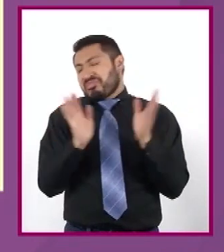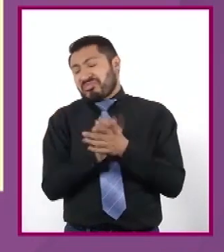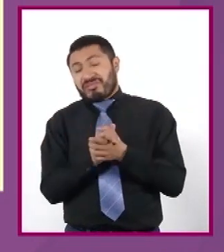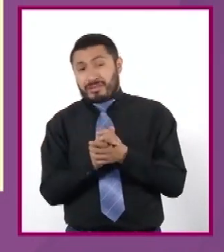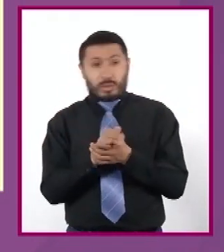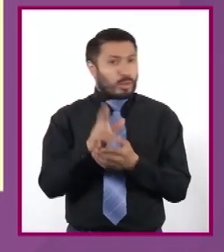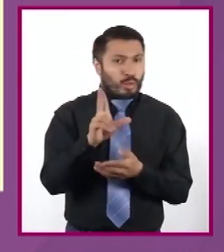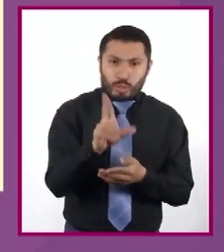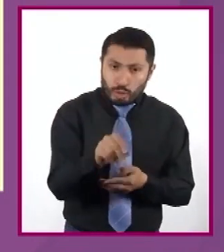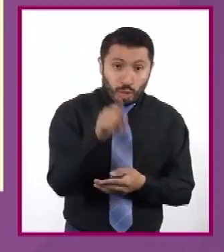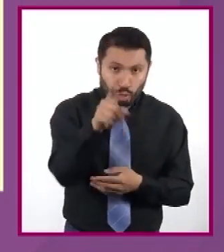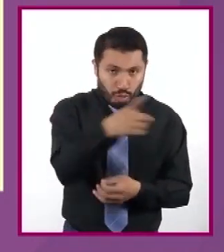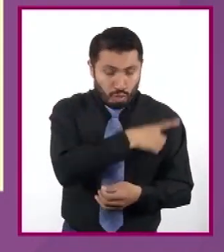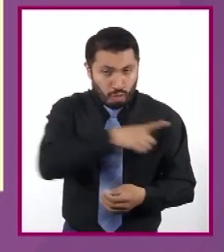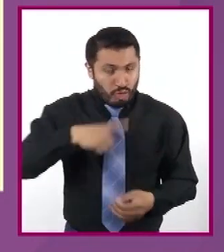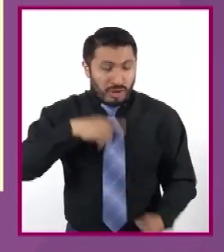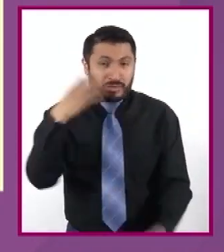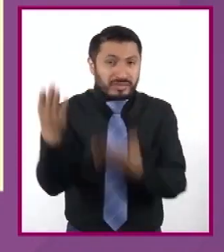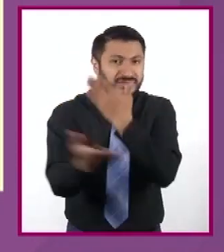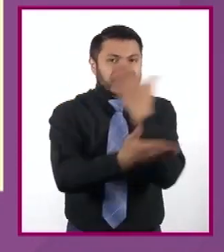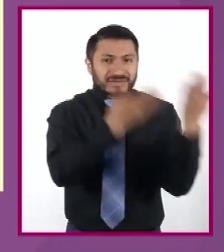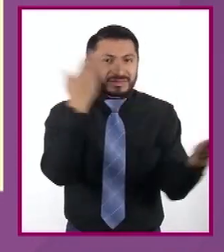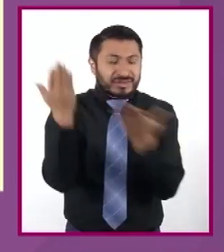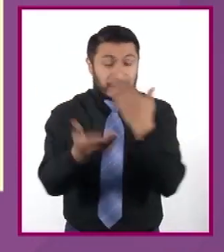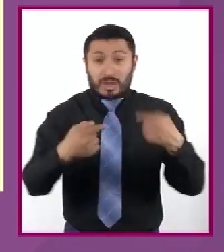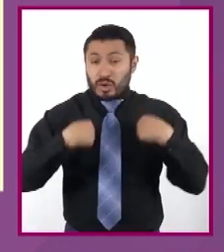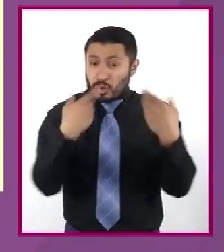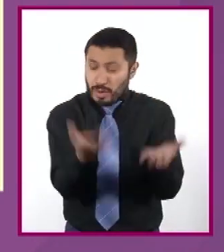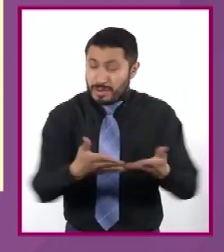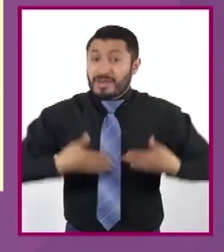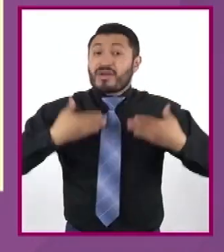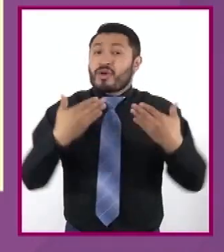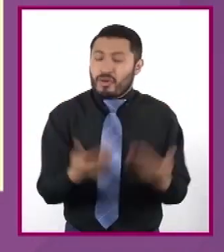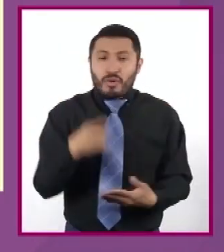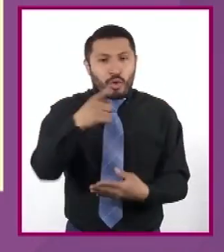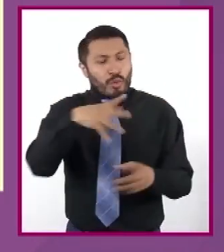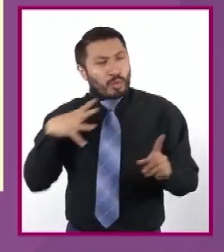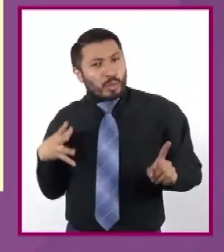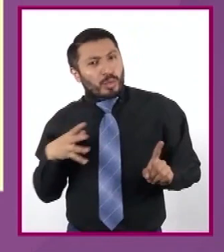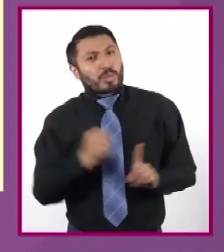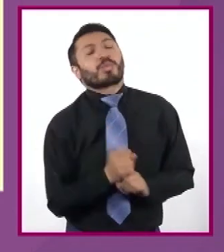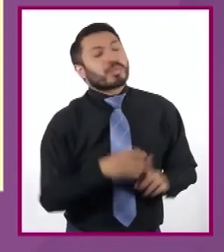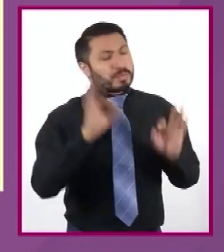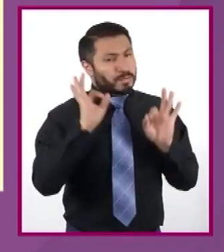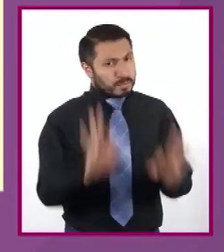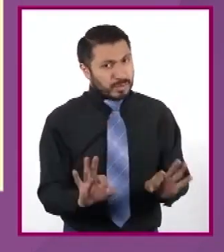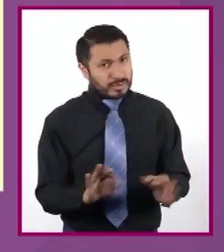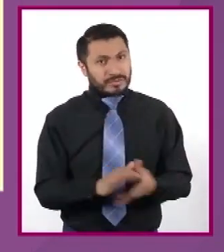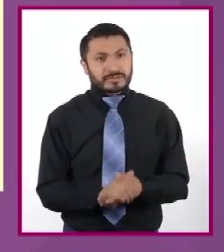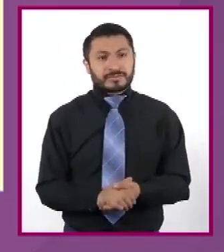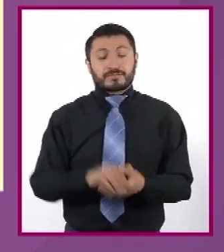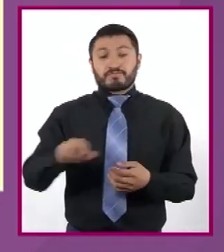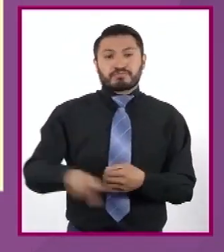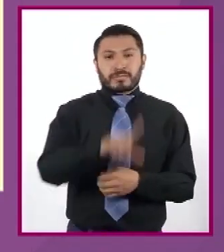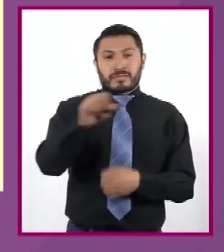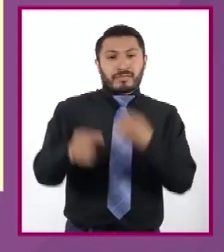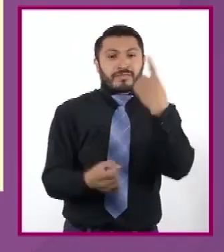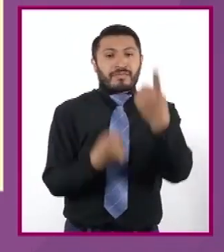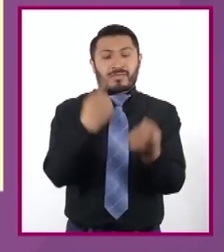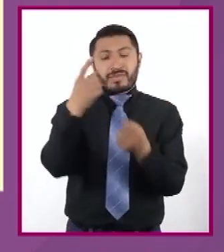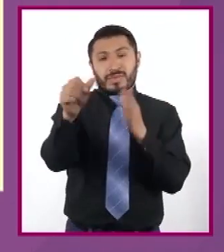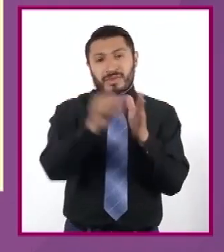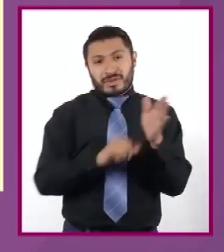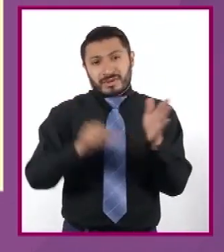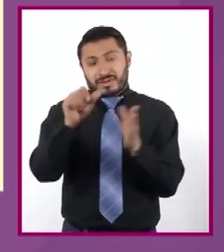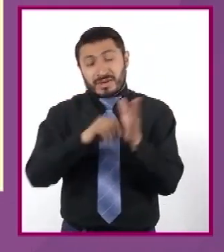No, debes comenzar con tus clases. Confío en ti. Lo lograrás. Después de algunas clases